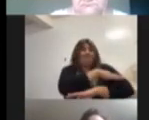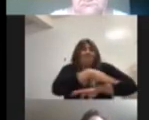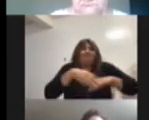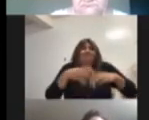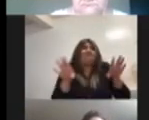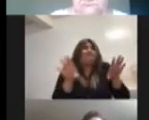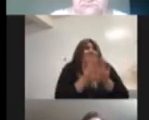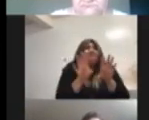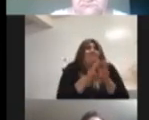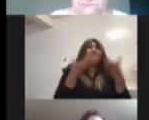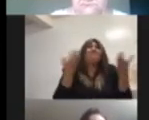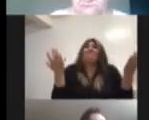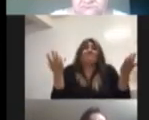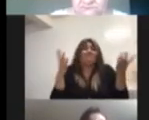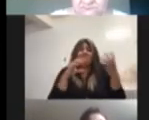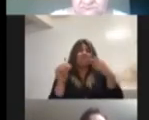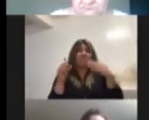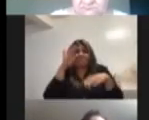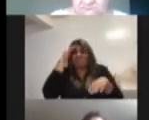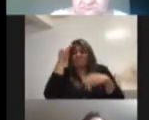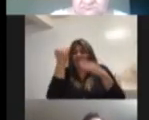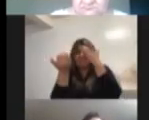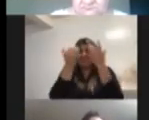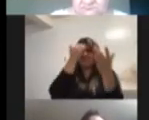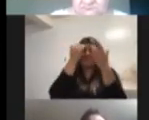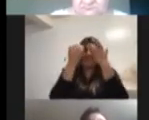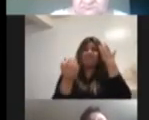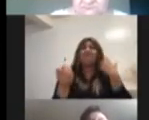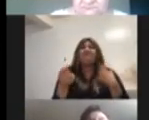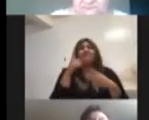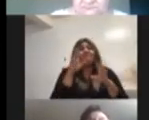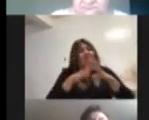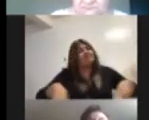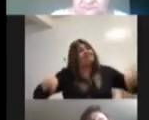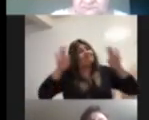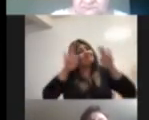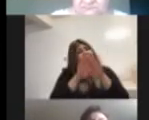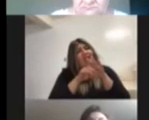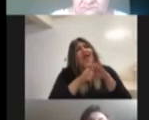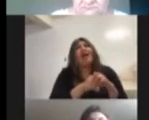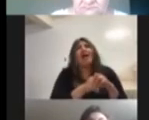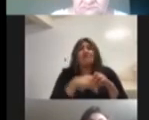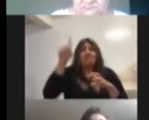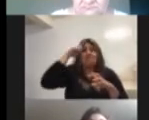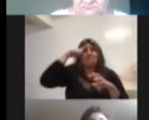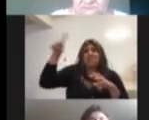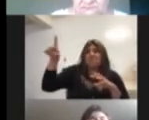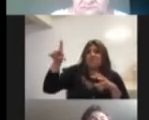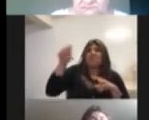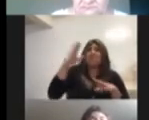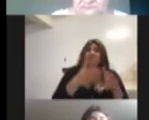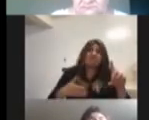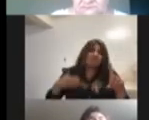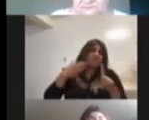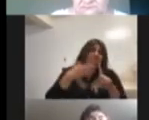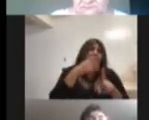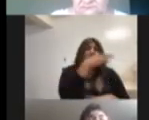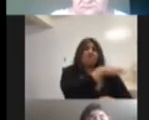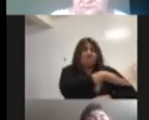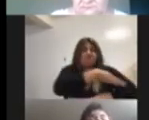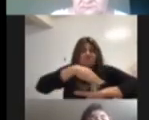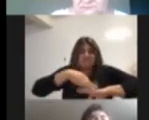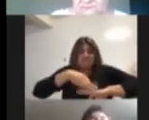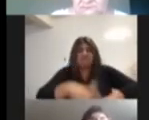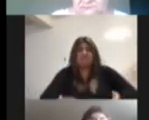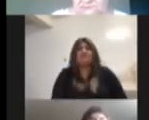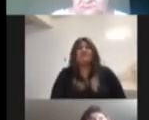a meter en lo que tú quieres que haga y no se va a comprometer de una manera integral.